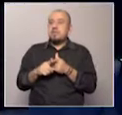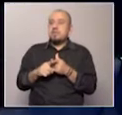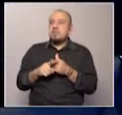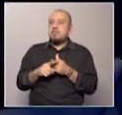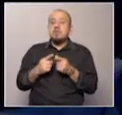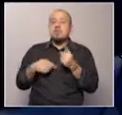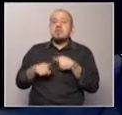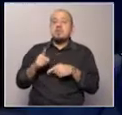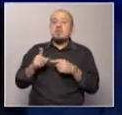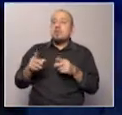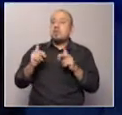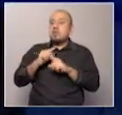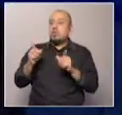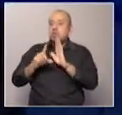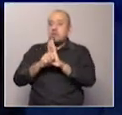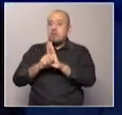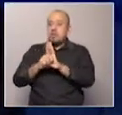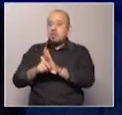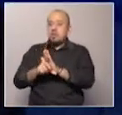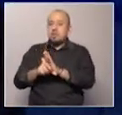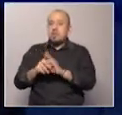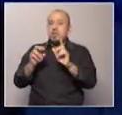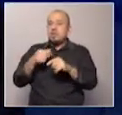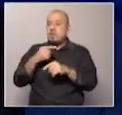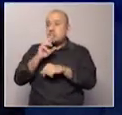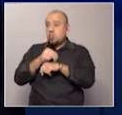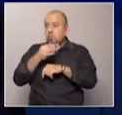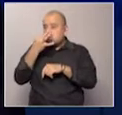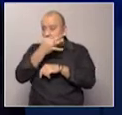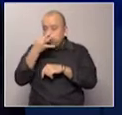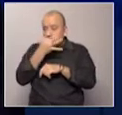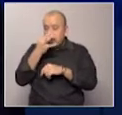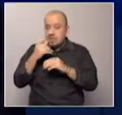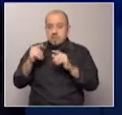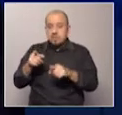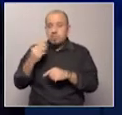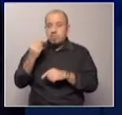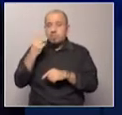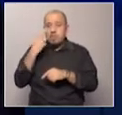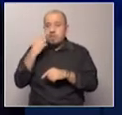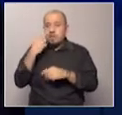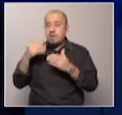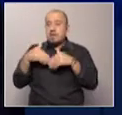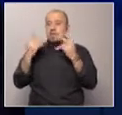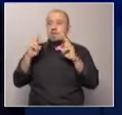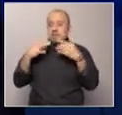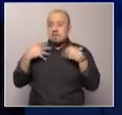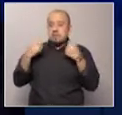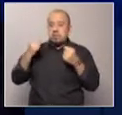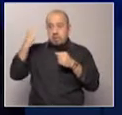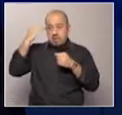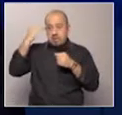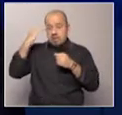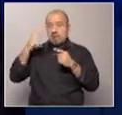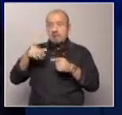exacto la legalidad el consumo de sustancias un enorme problema suma muchas veces a la salud mental es un cóctel